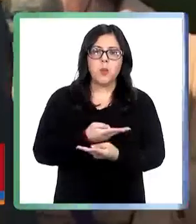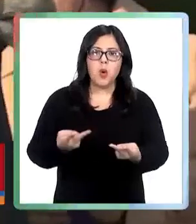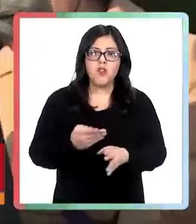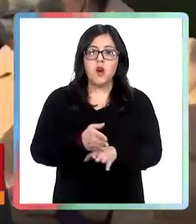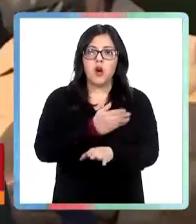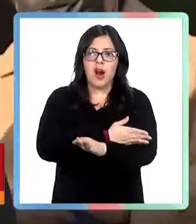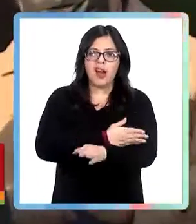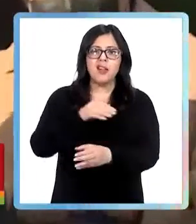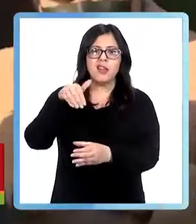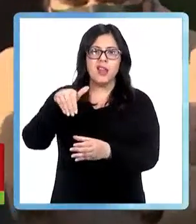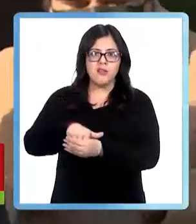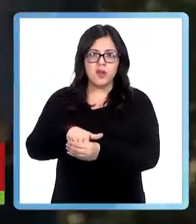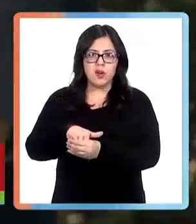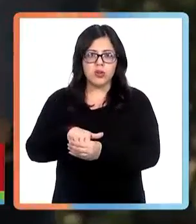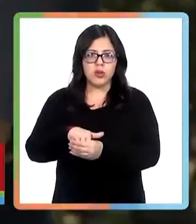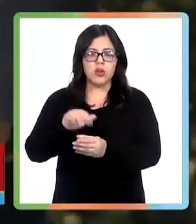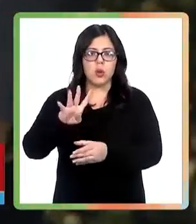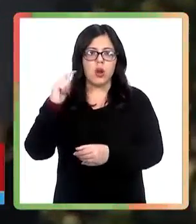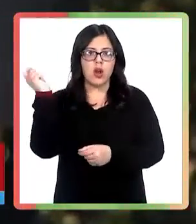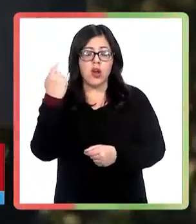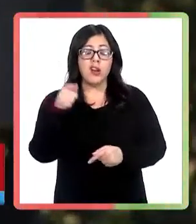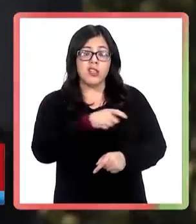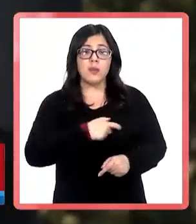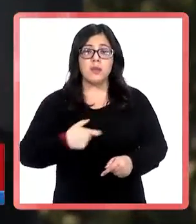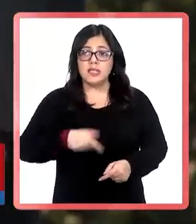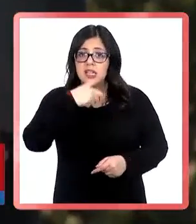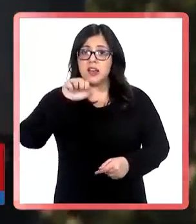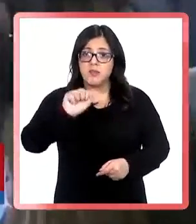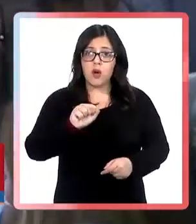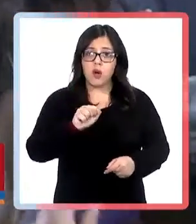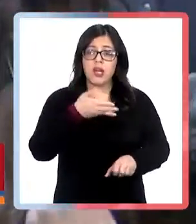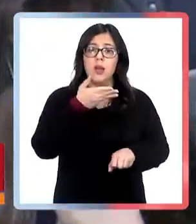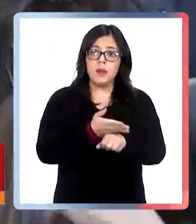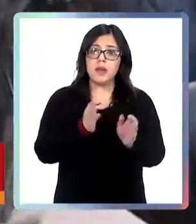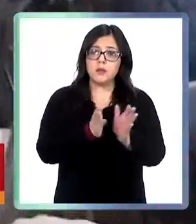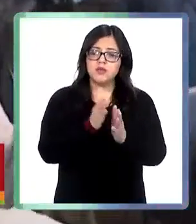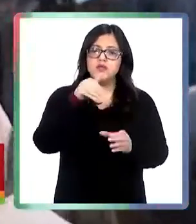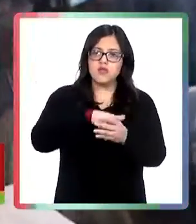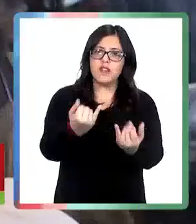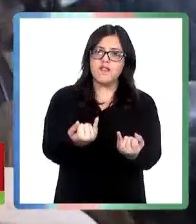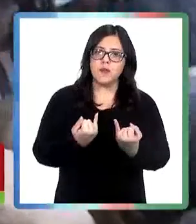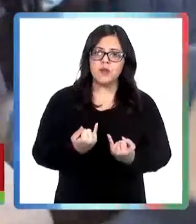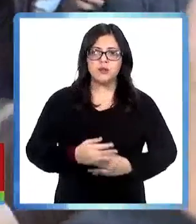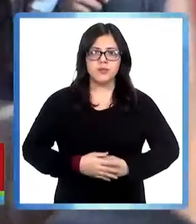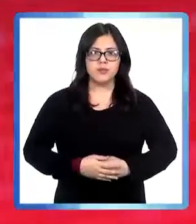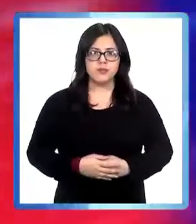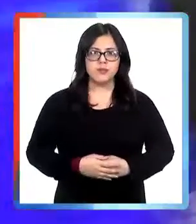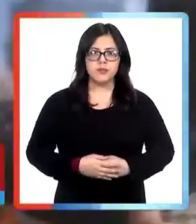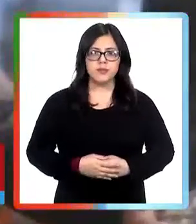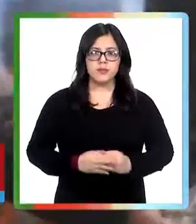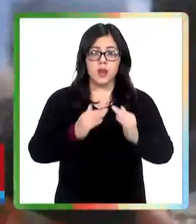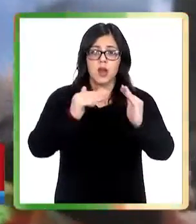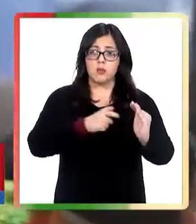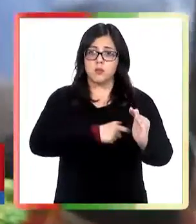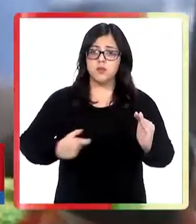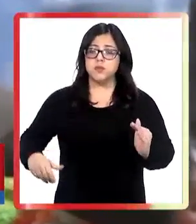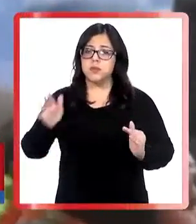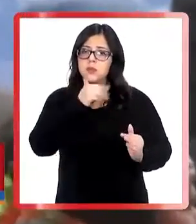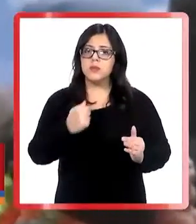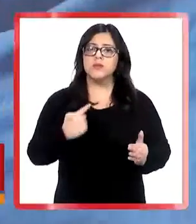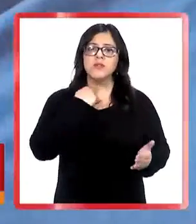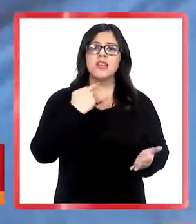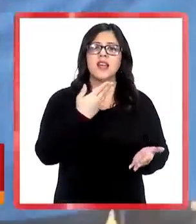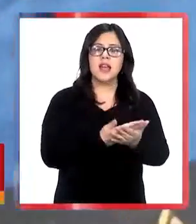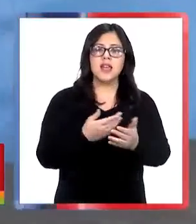plebiscito constitucional, mientras el presidente Gabriel Boric insistió en su llamado al voto informado. La Moneda